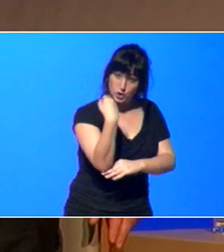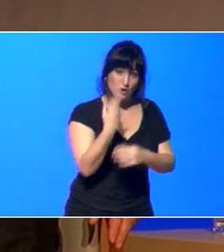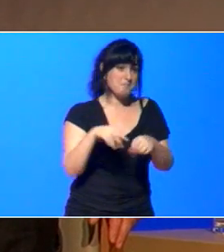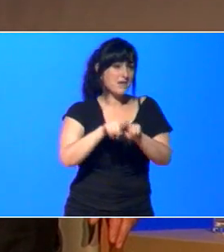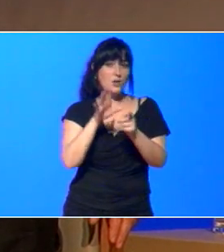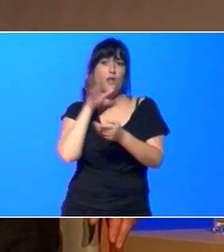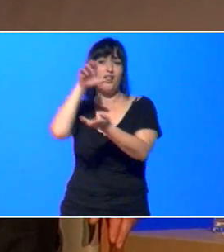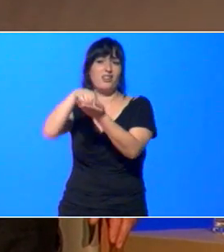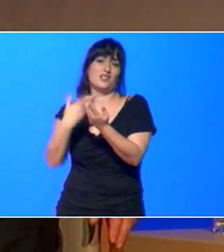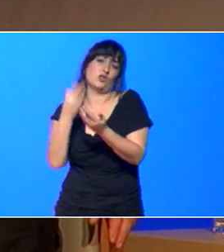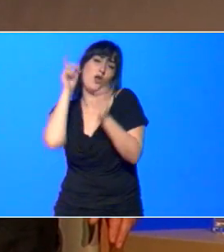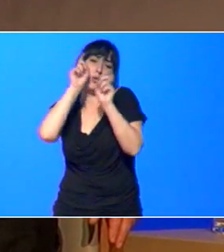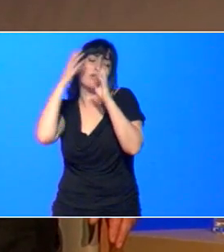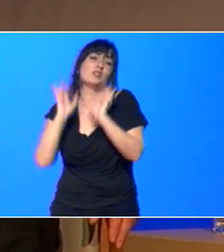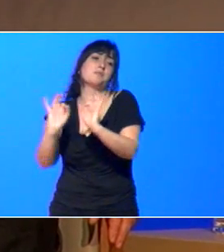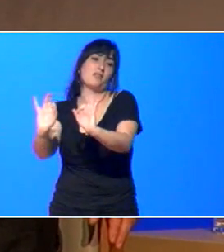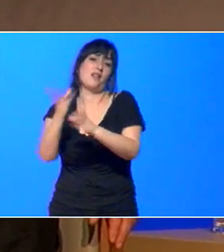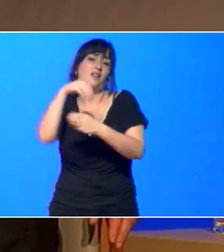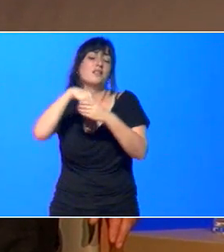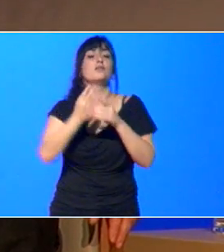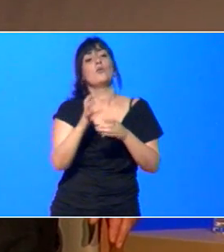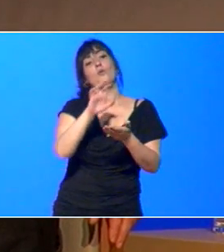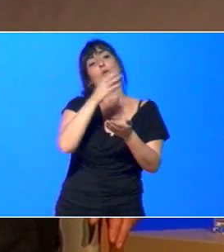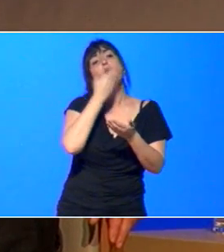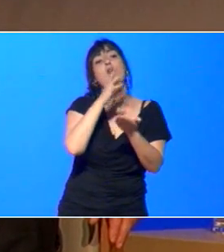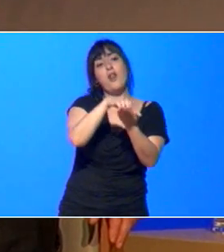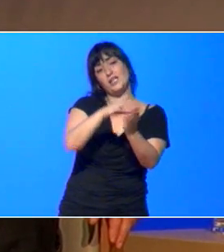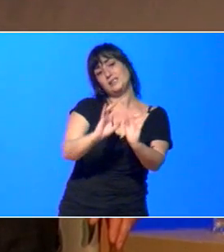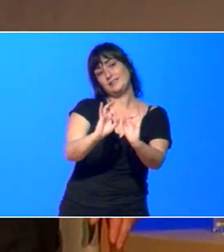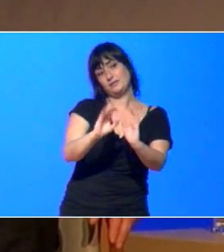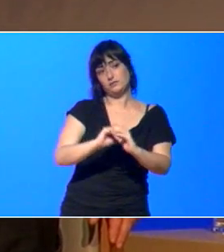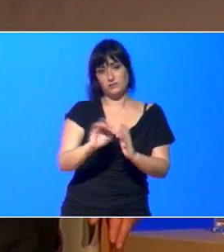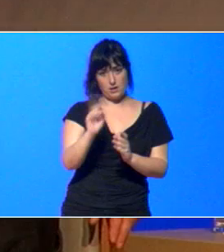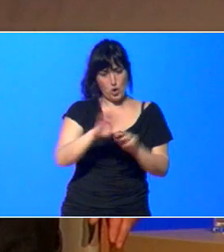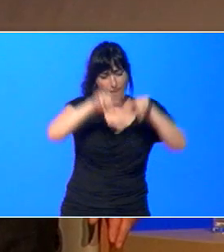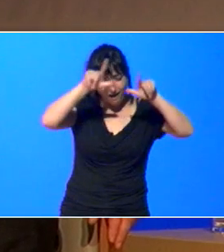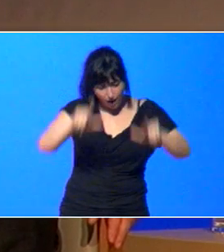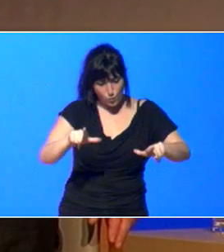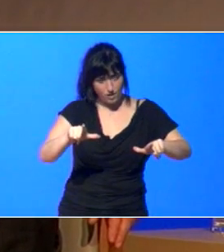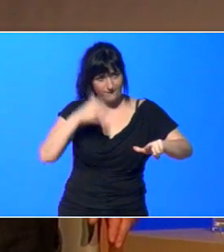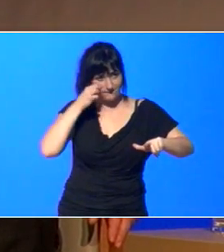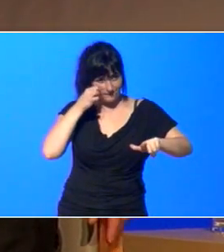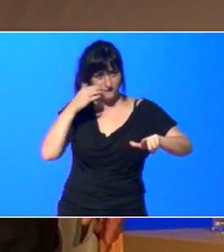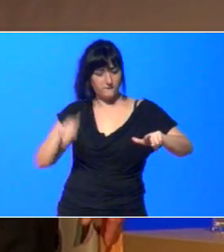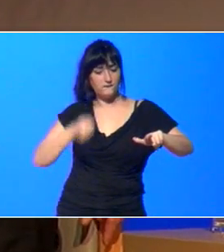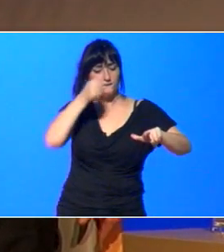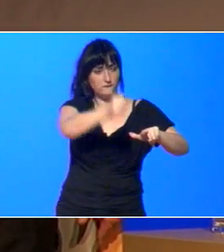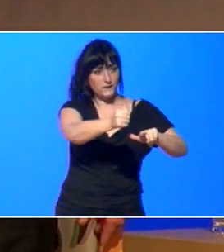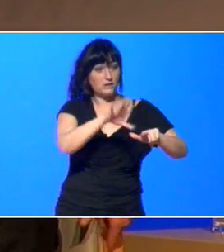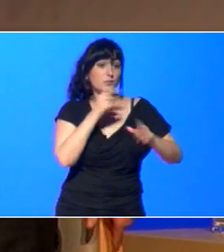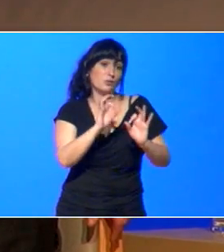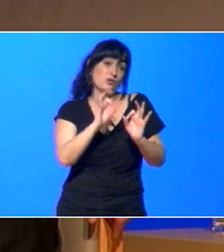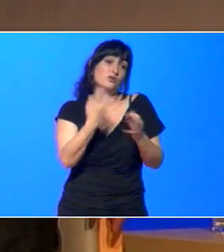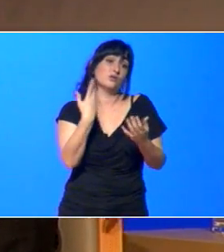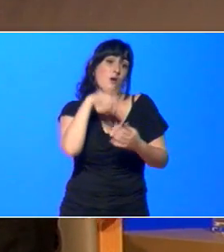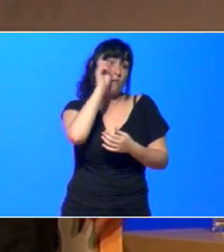específica dentro de un colegio específico. No, el apoyo tiene que ir al aula y para eso necesita refuerzos, los profesores necesitan apoyos